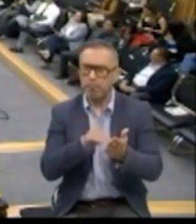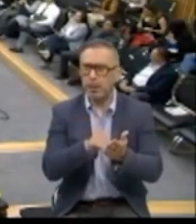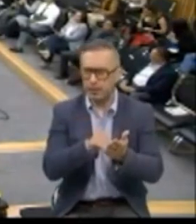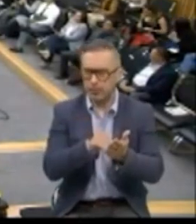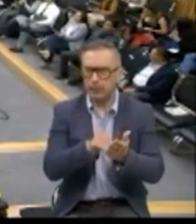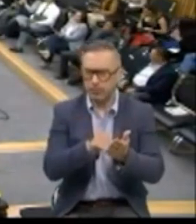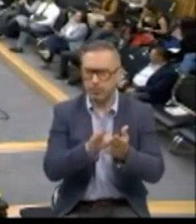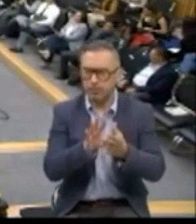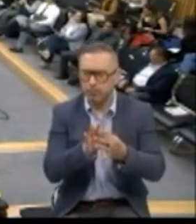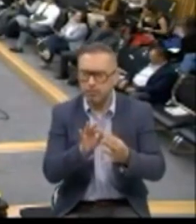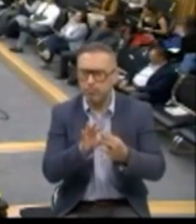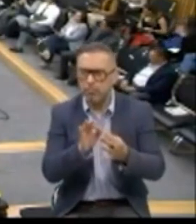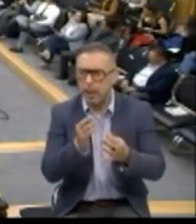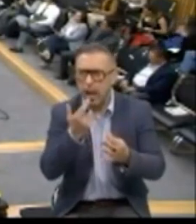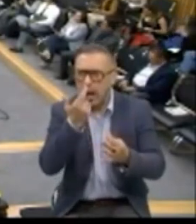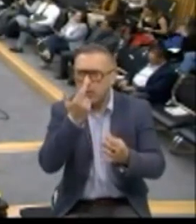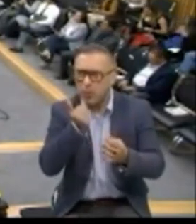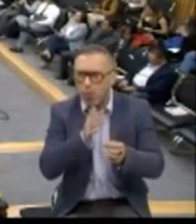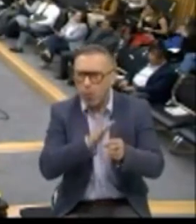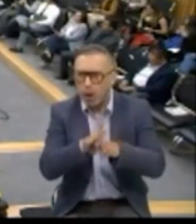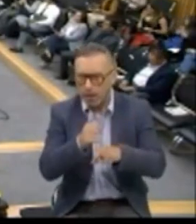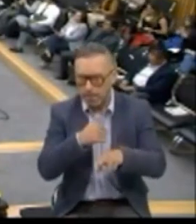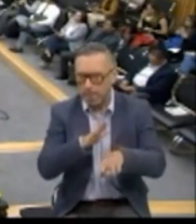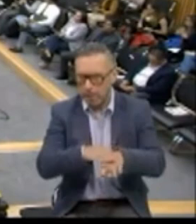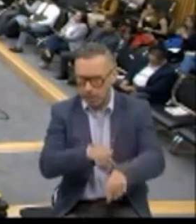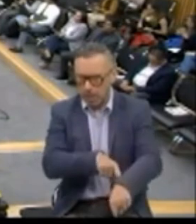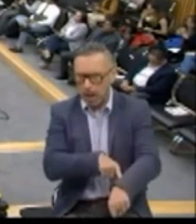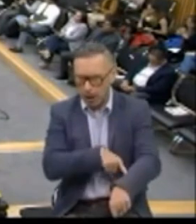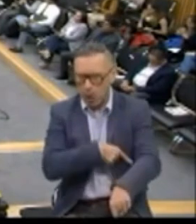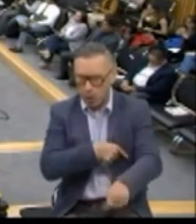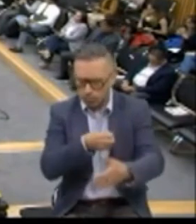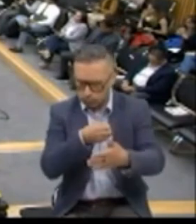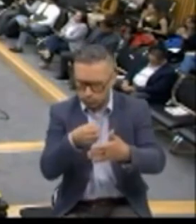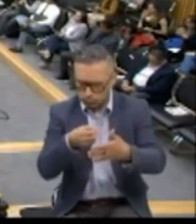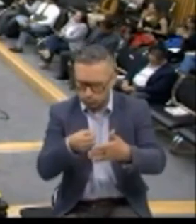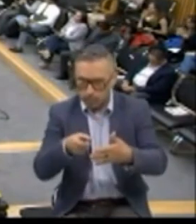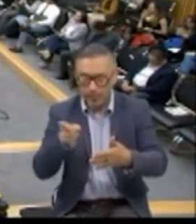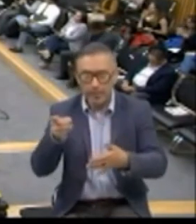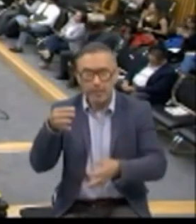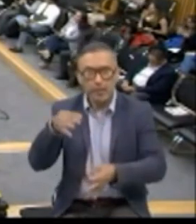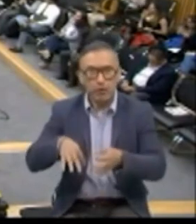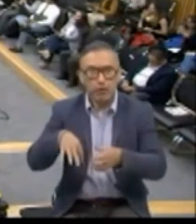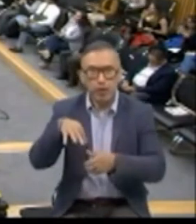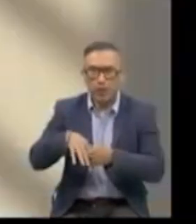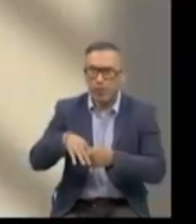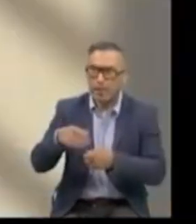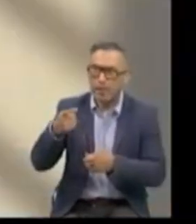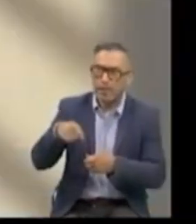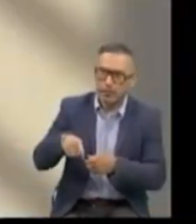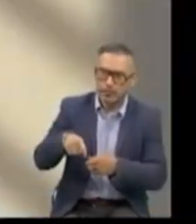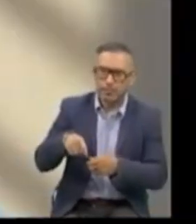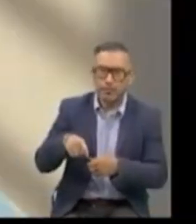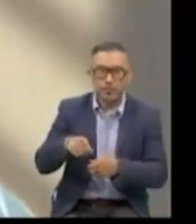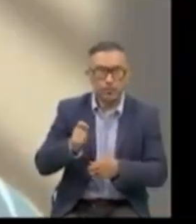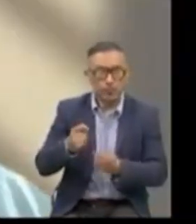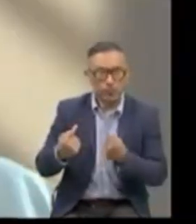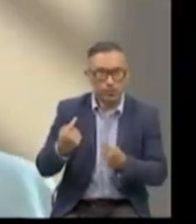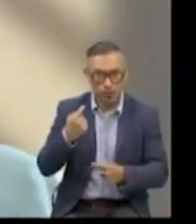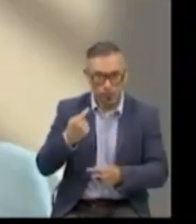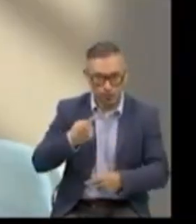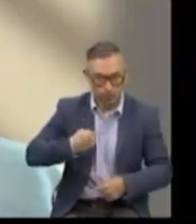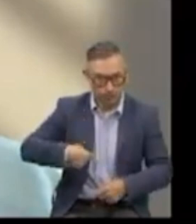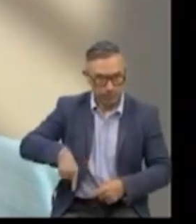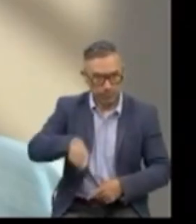podido después de 6 o 7 meses construir una mayoría de 8 votos para poder nombrar a los principales funcionarios